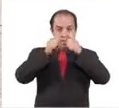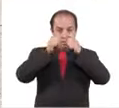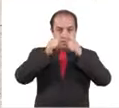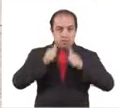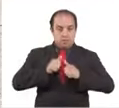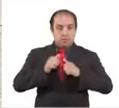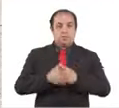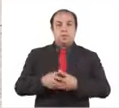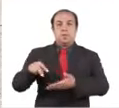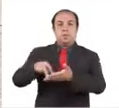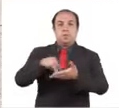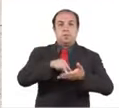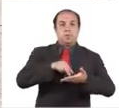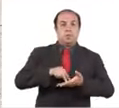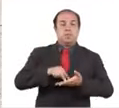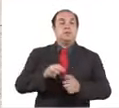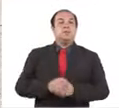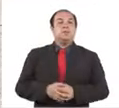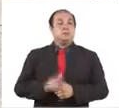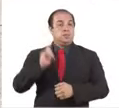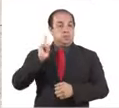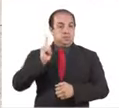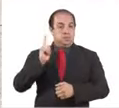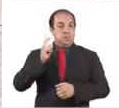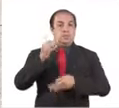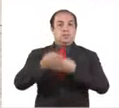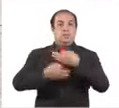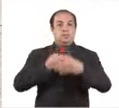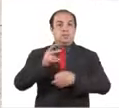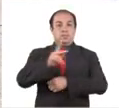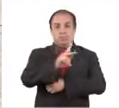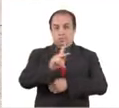atención y gentil asistencia, deseando que sigan